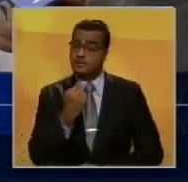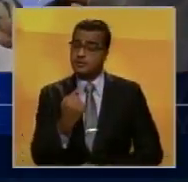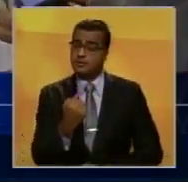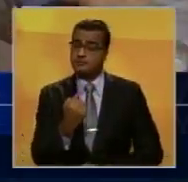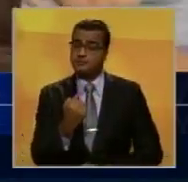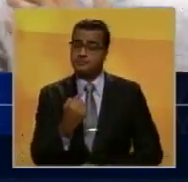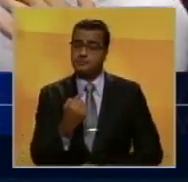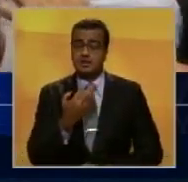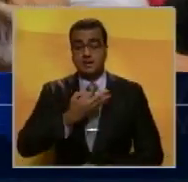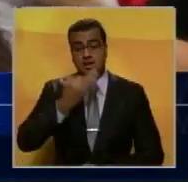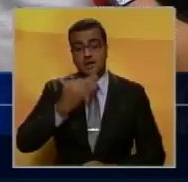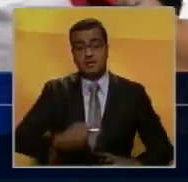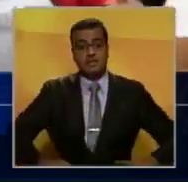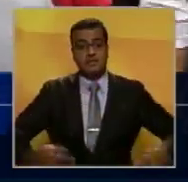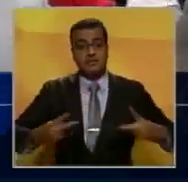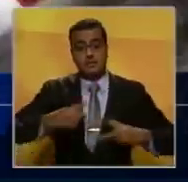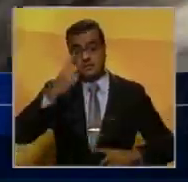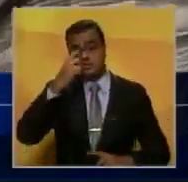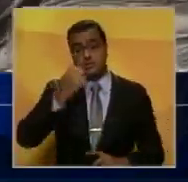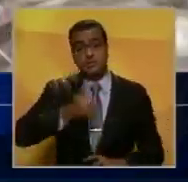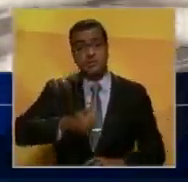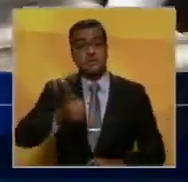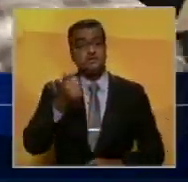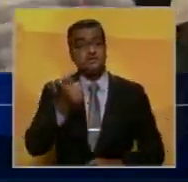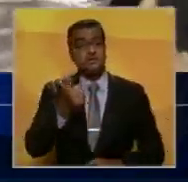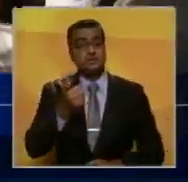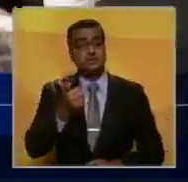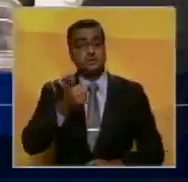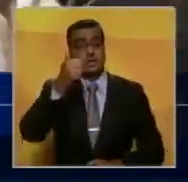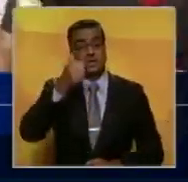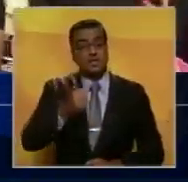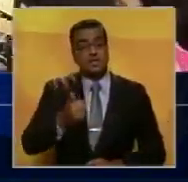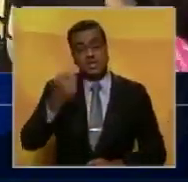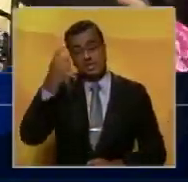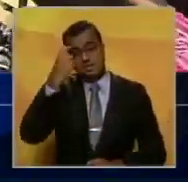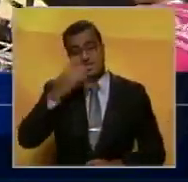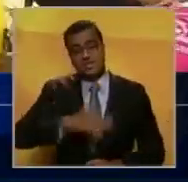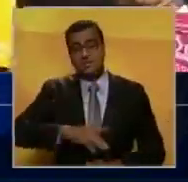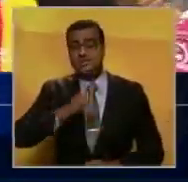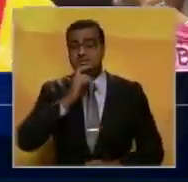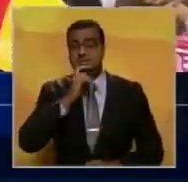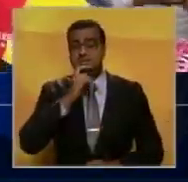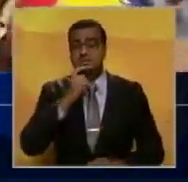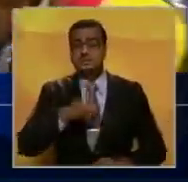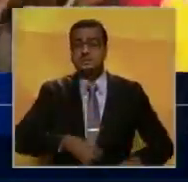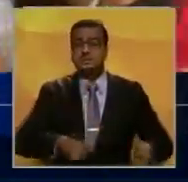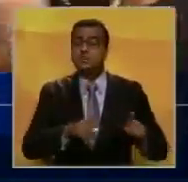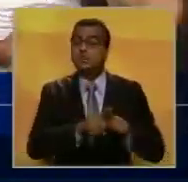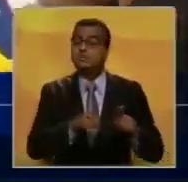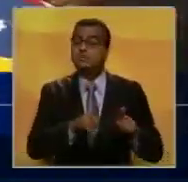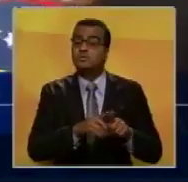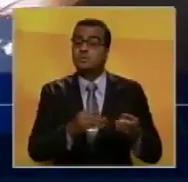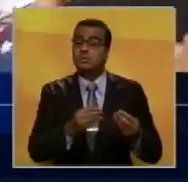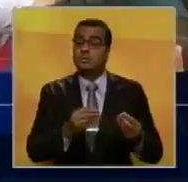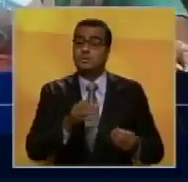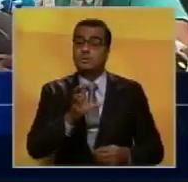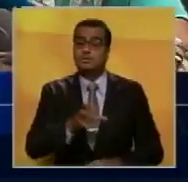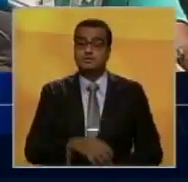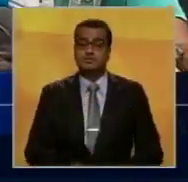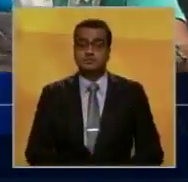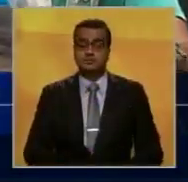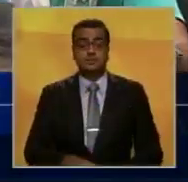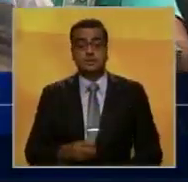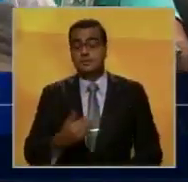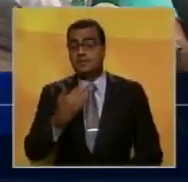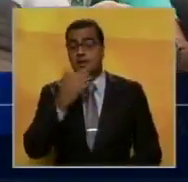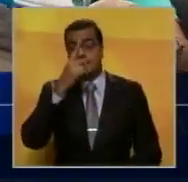que la calidad de vida de las personas de la tercera edad cada día está más comprometida debido a la grave crisis económica en el país. Criticó que no dejarán